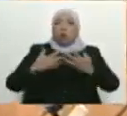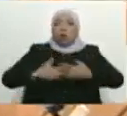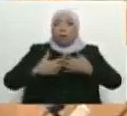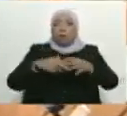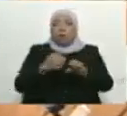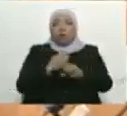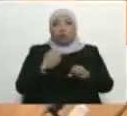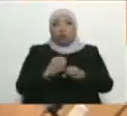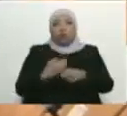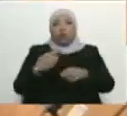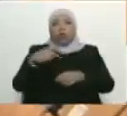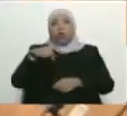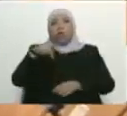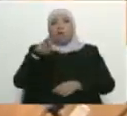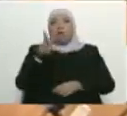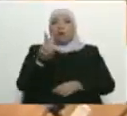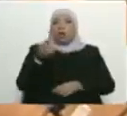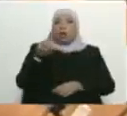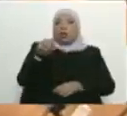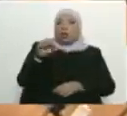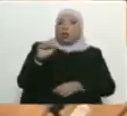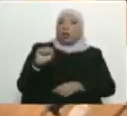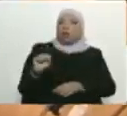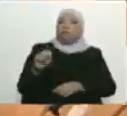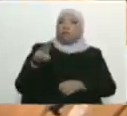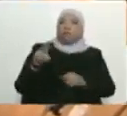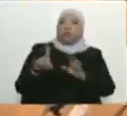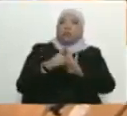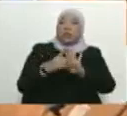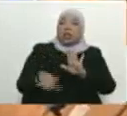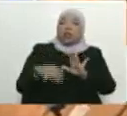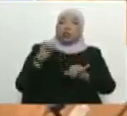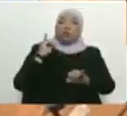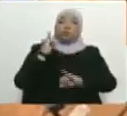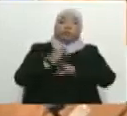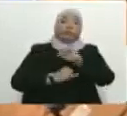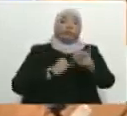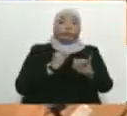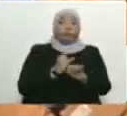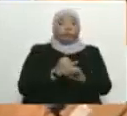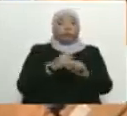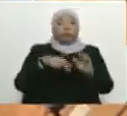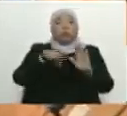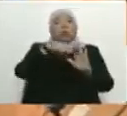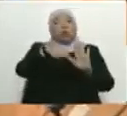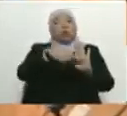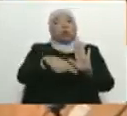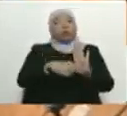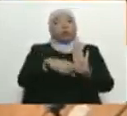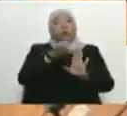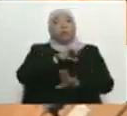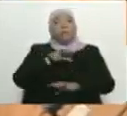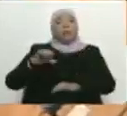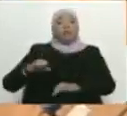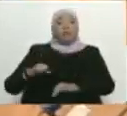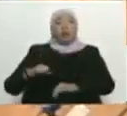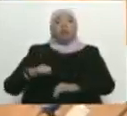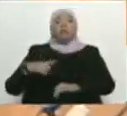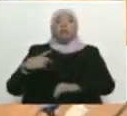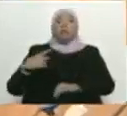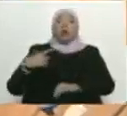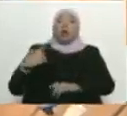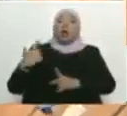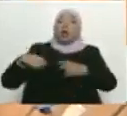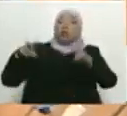es PDVSA. En franca violación, por supuesto, del derecho internacional público, de normativas del derecho internacional privado, y por supuesto bajo